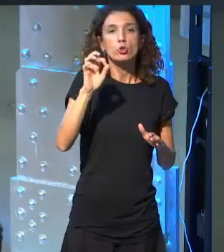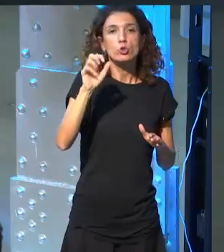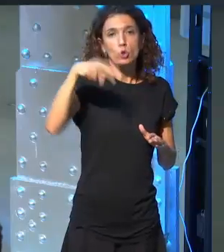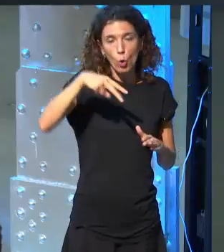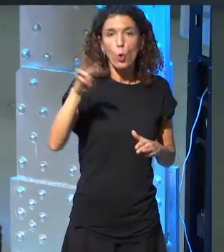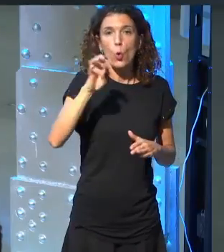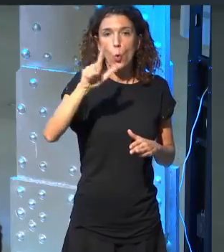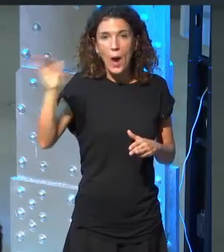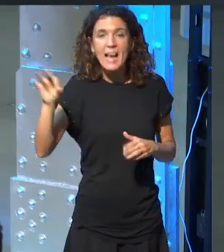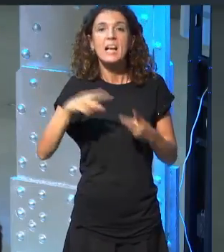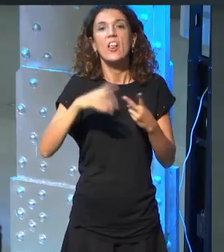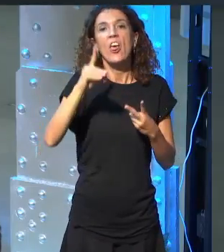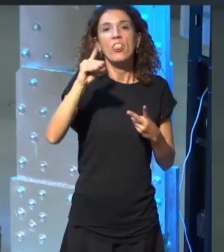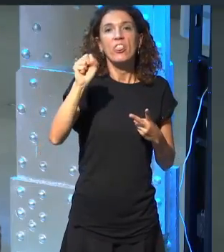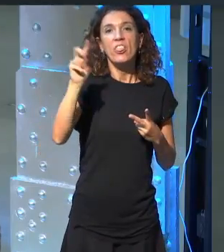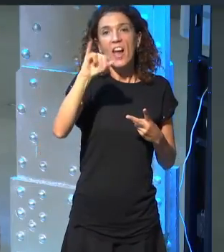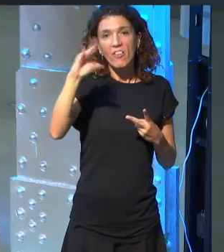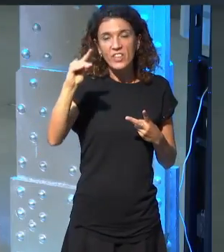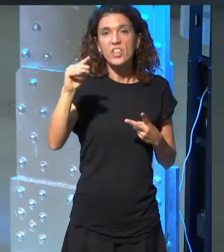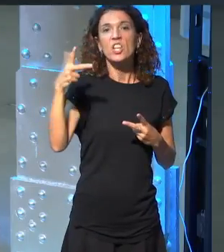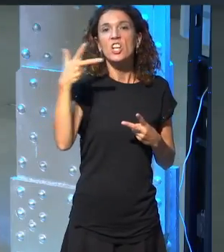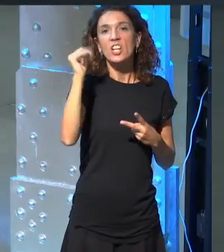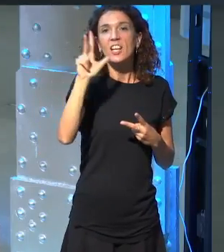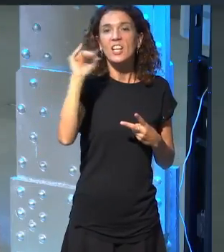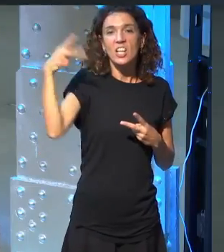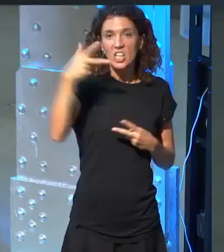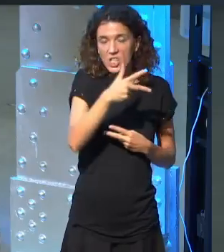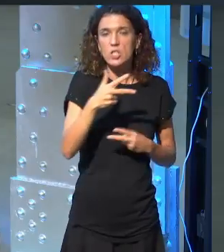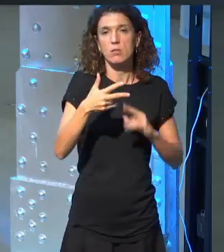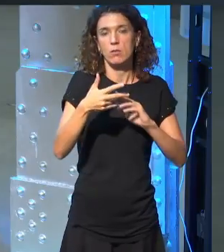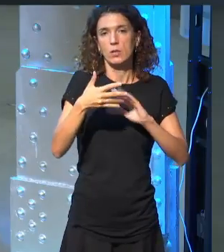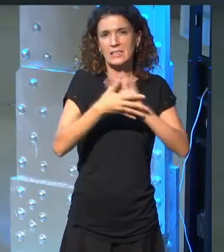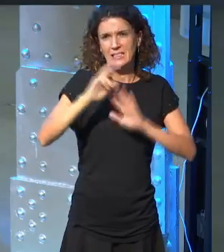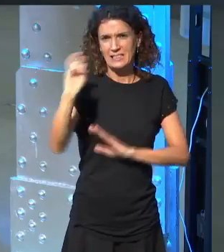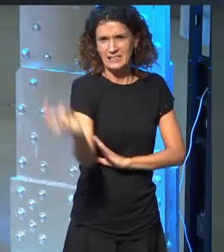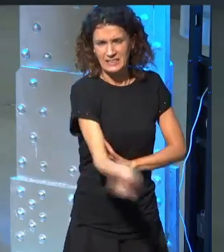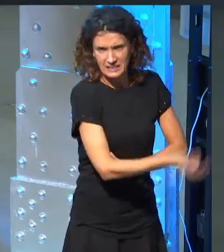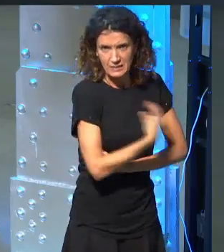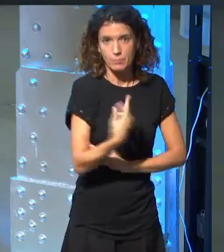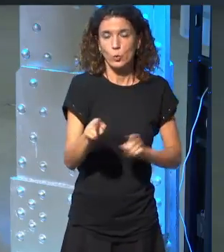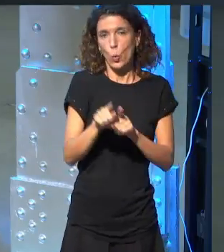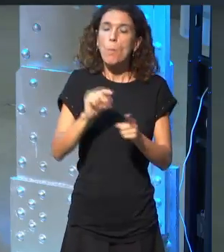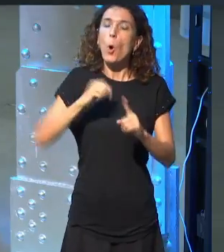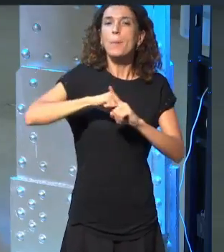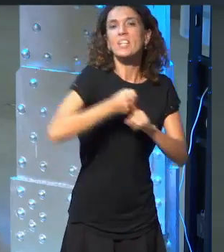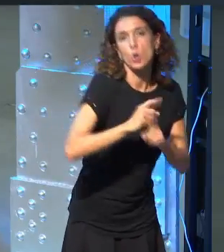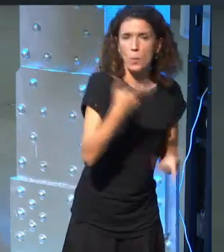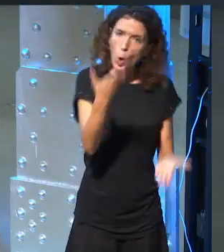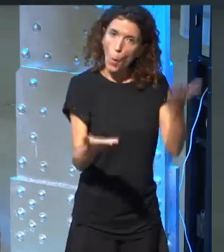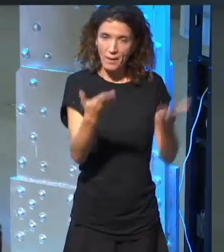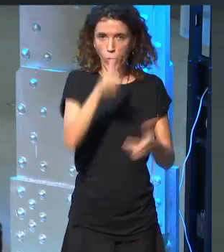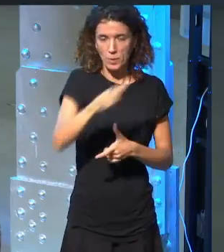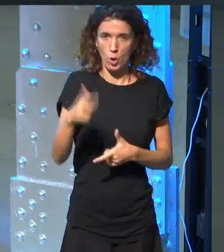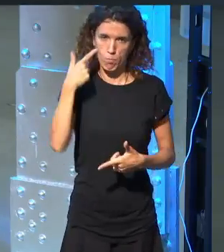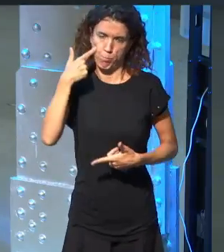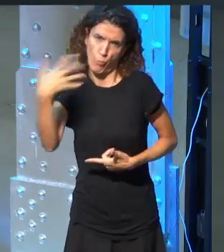David Lynch, hablan mucho también. Para que no te crezcas, ¿no? Para que no me crezca, claro, es como, como no te estamos poniendo aquí presión, ¿eh? O sea, el Stephen